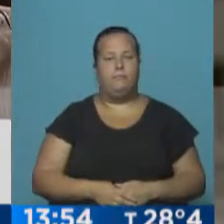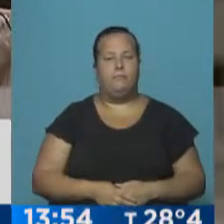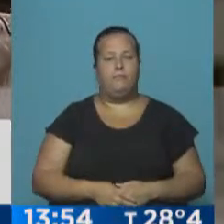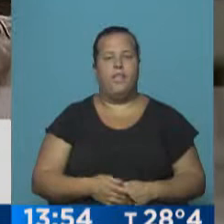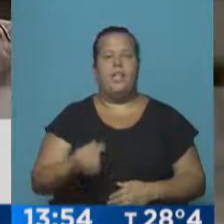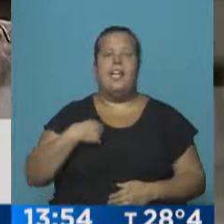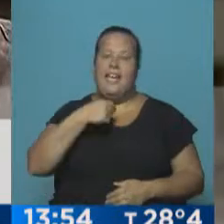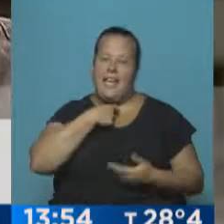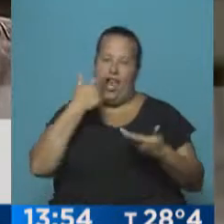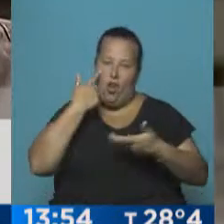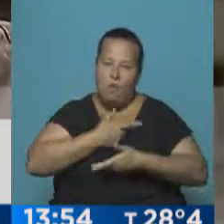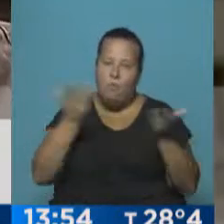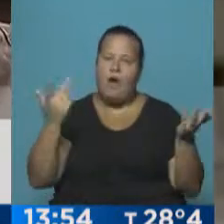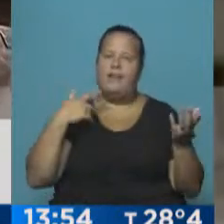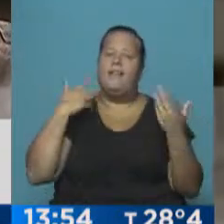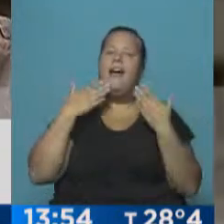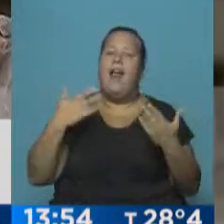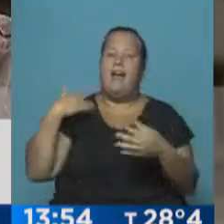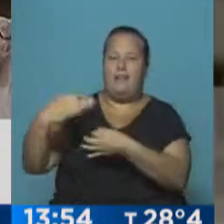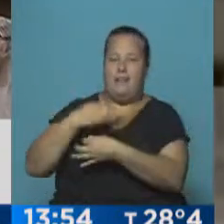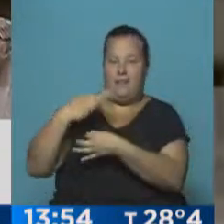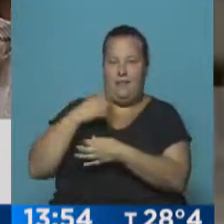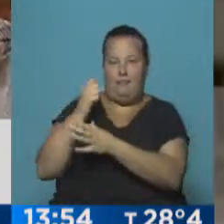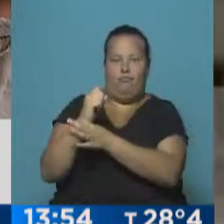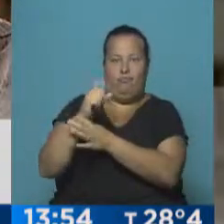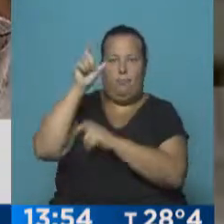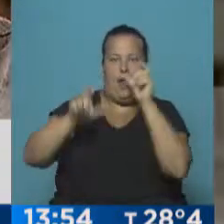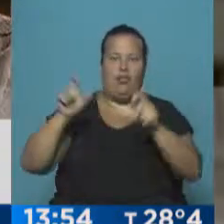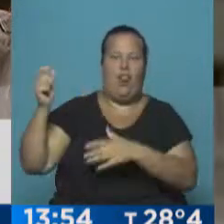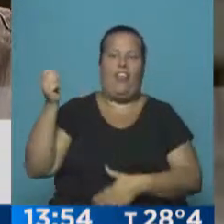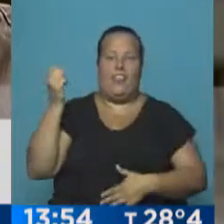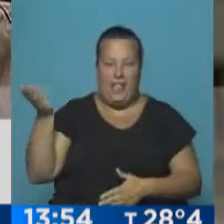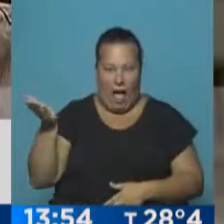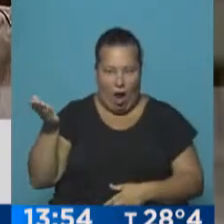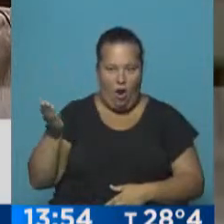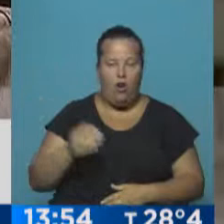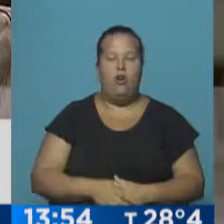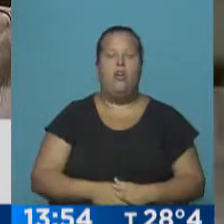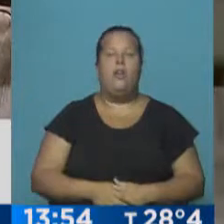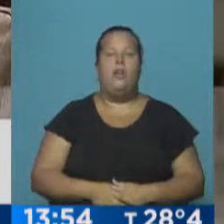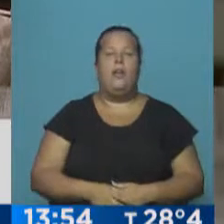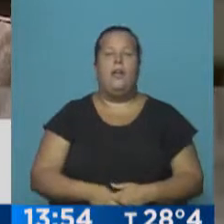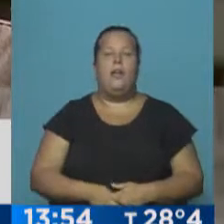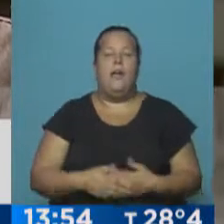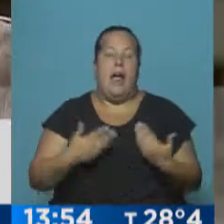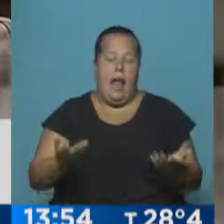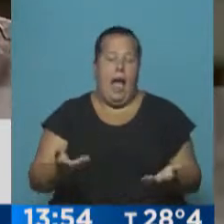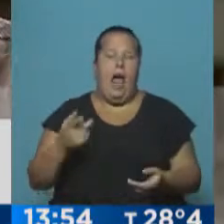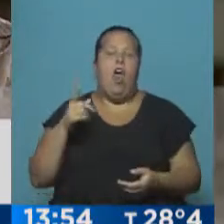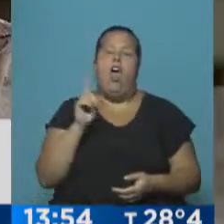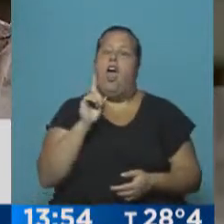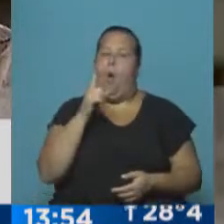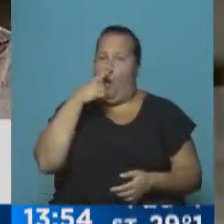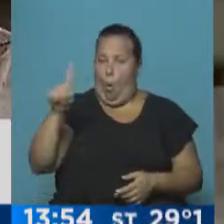y quiere expresar todo lo que me dejaron estos grandes hombres del tango por supuesto no es